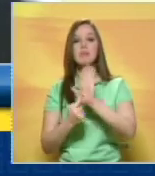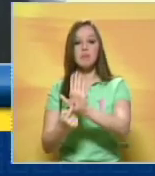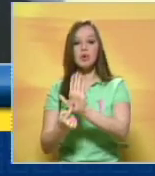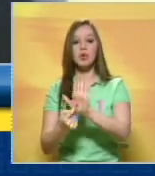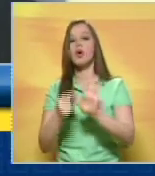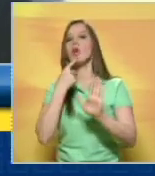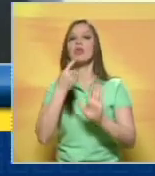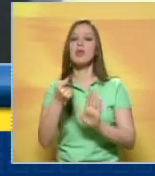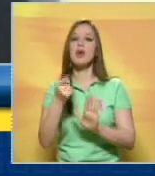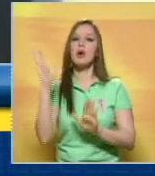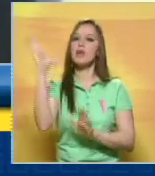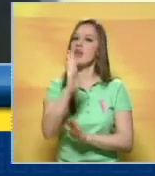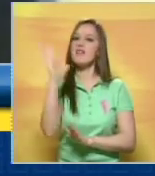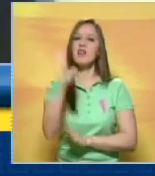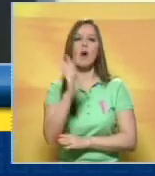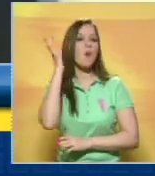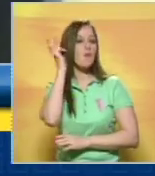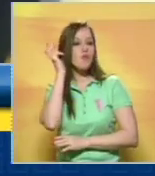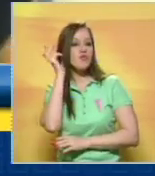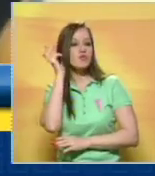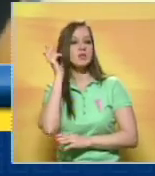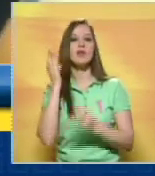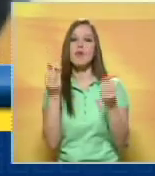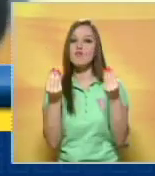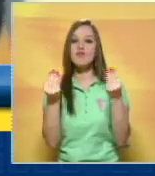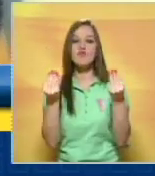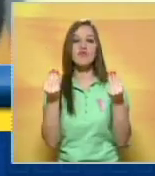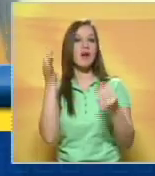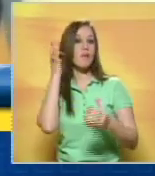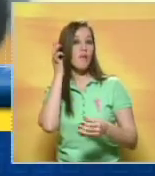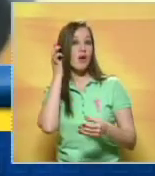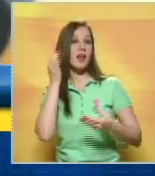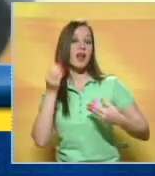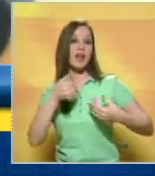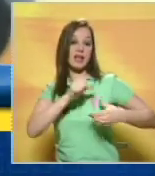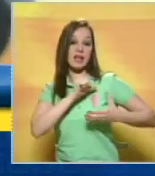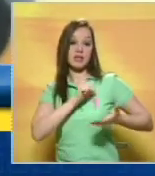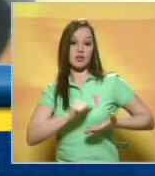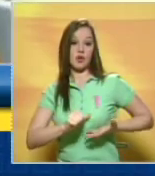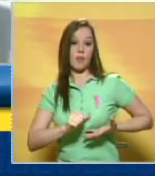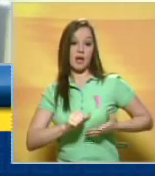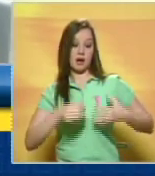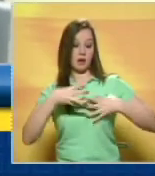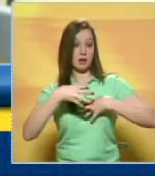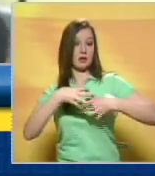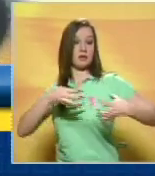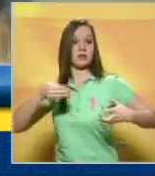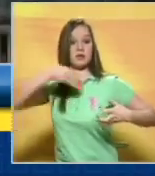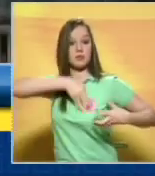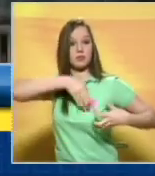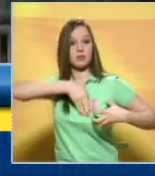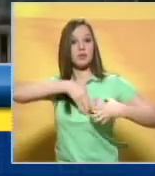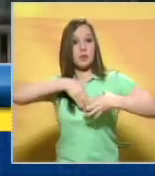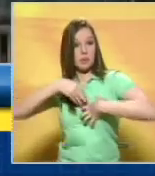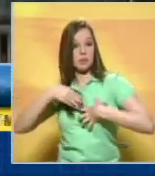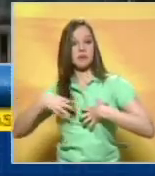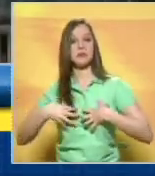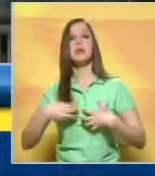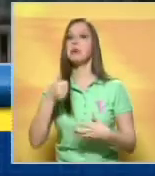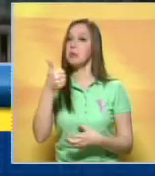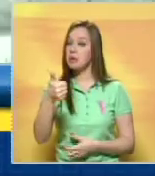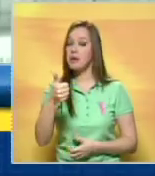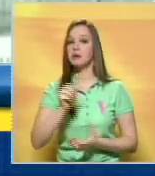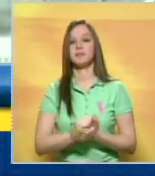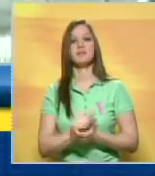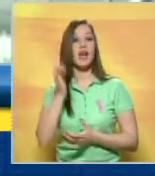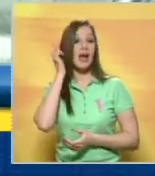que habían venido mucha gente que se opera y le meten esto. Y había salido bien. La